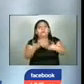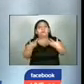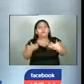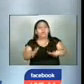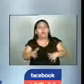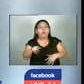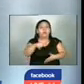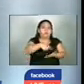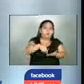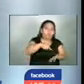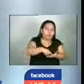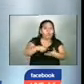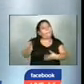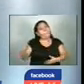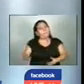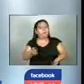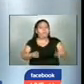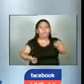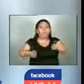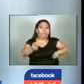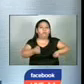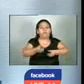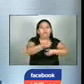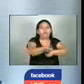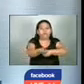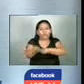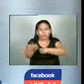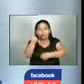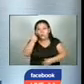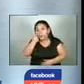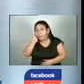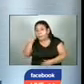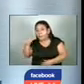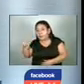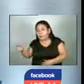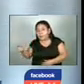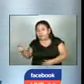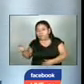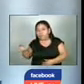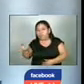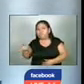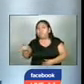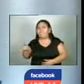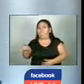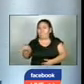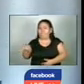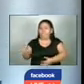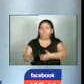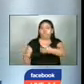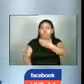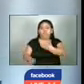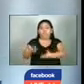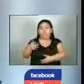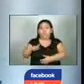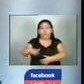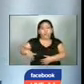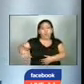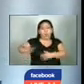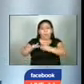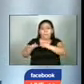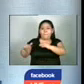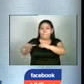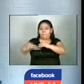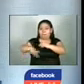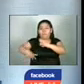Centro se están desplazando hacia ese lugar. Como podemos ver, es un amplio lugar en el que